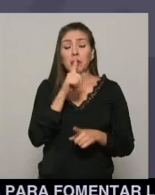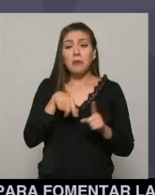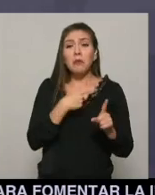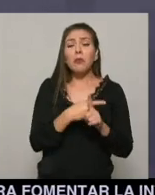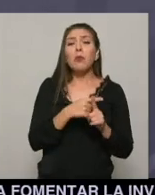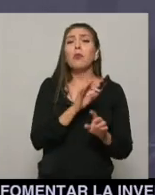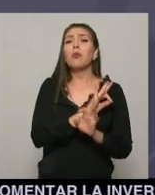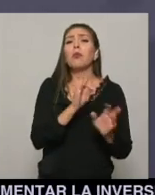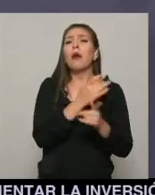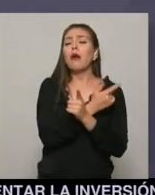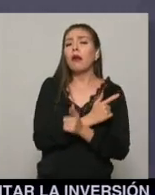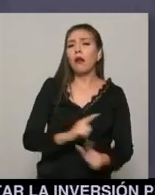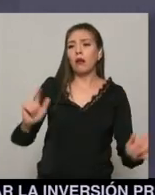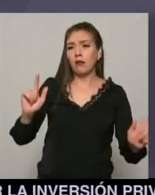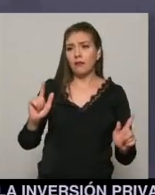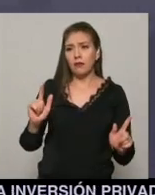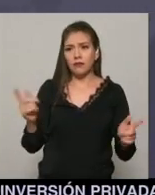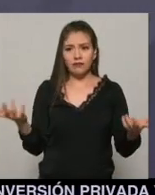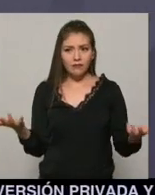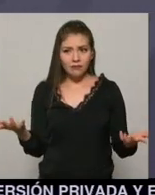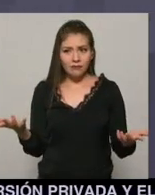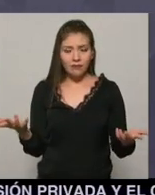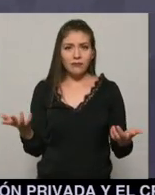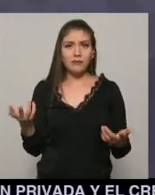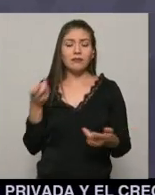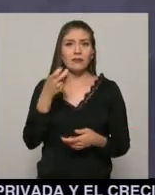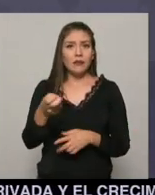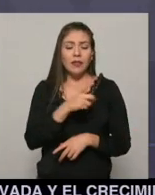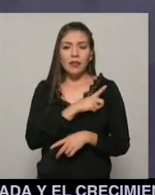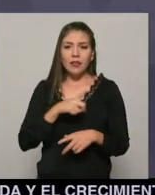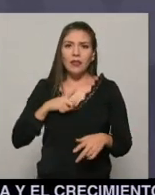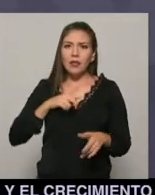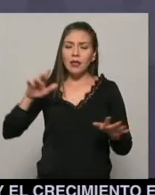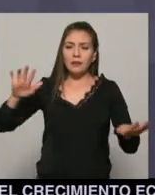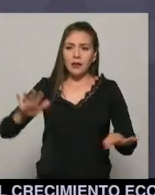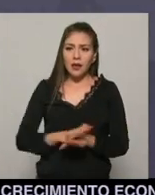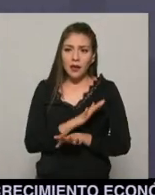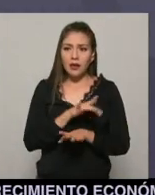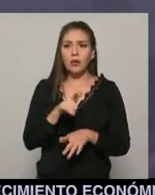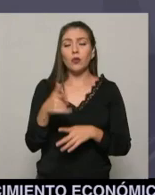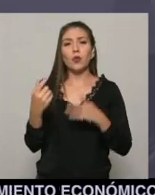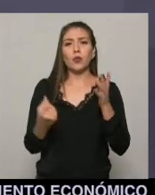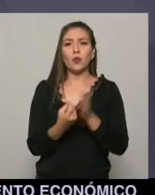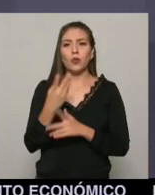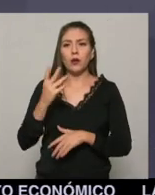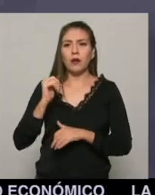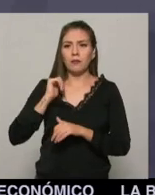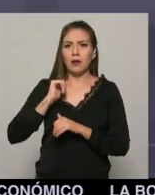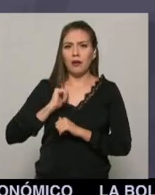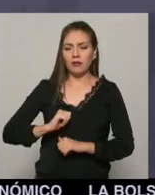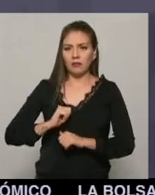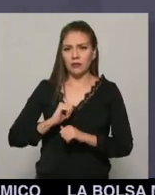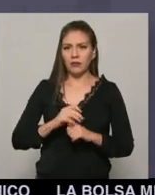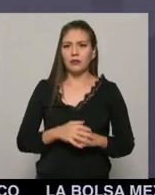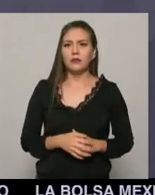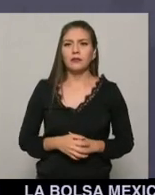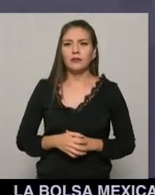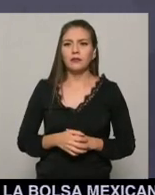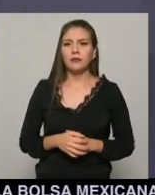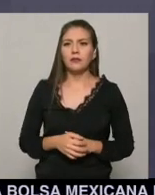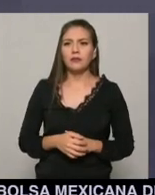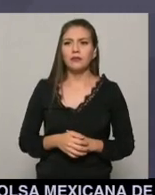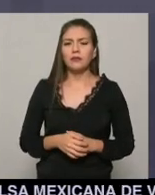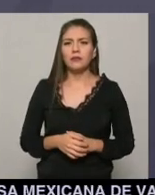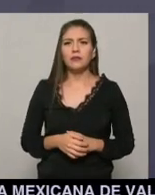quedar en libertad. Ese es el mensaje, me parece, que sí se tiene que cambiar en una nueva administración. No basta con discursos